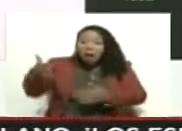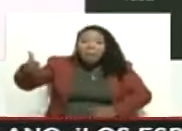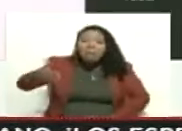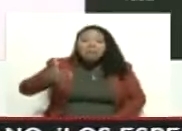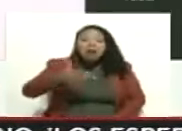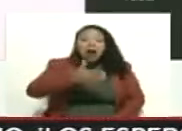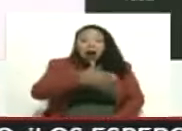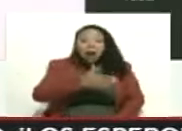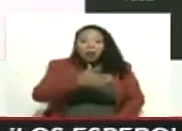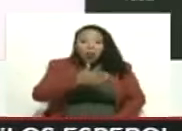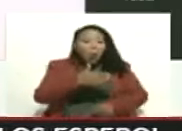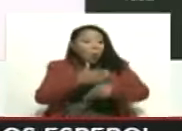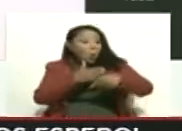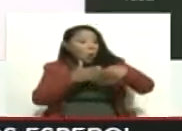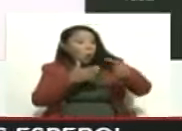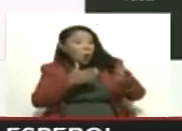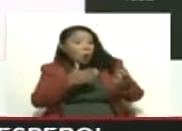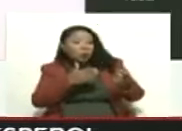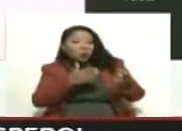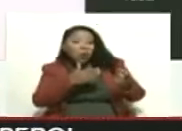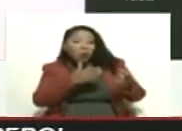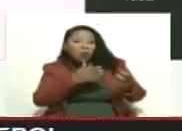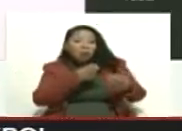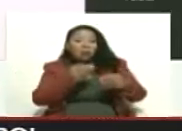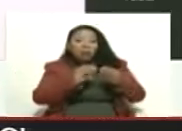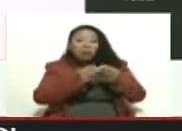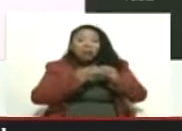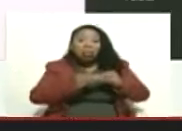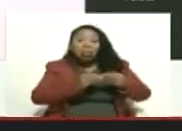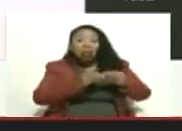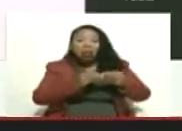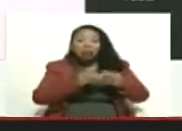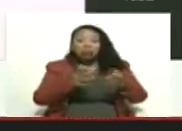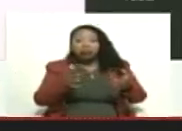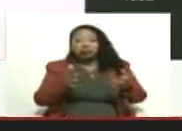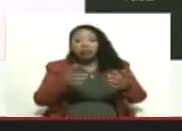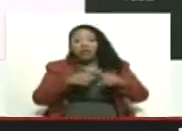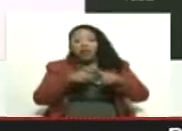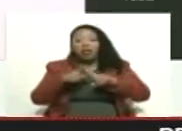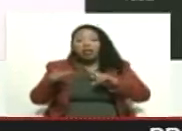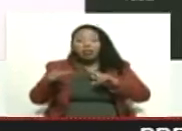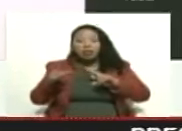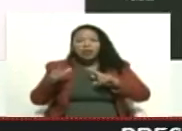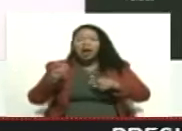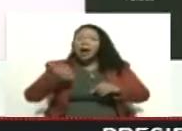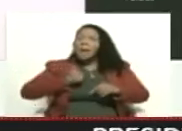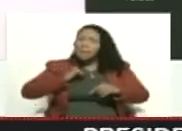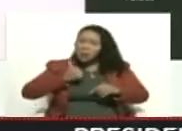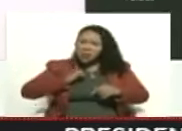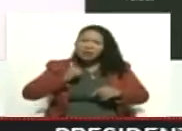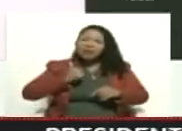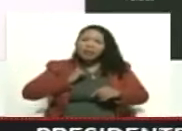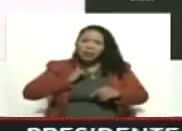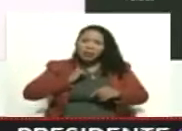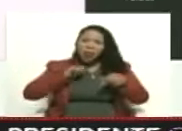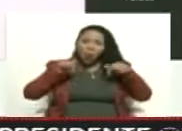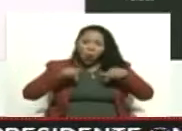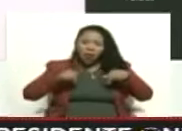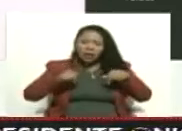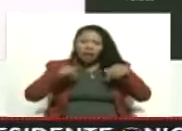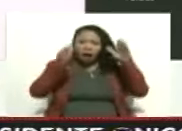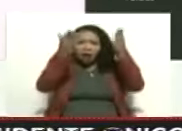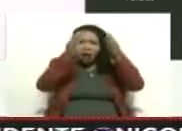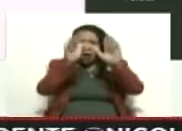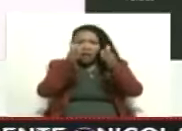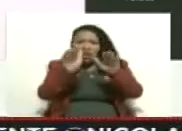Oriente hacen de de pescado Entonces aprovechemos estos estos días navideños hoy